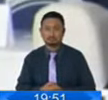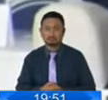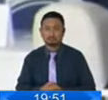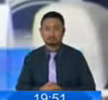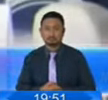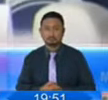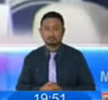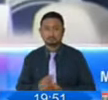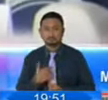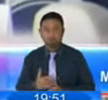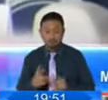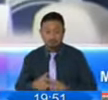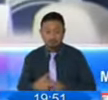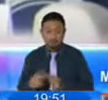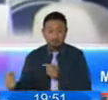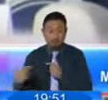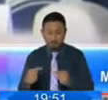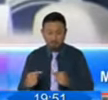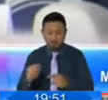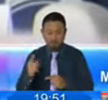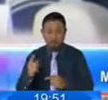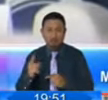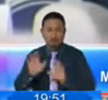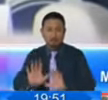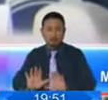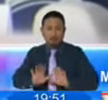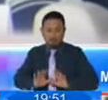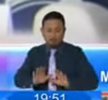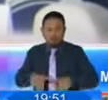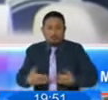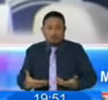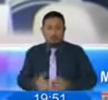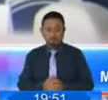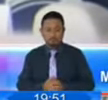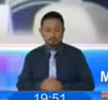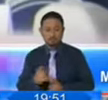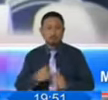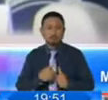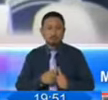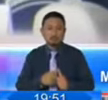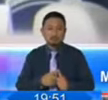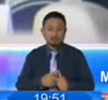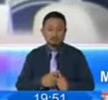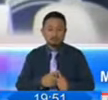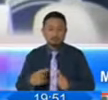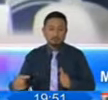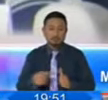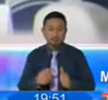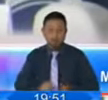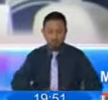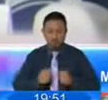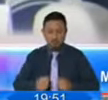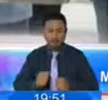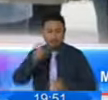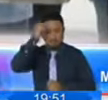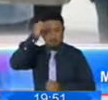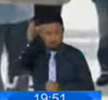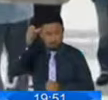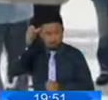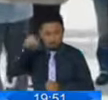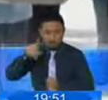Cuando una pelea está por estallar, el primer paso para alejarse de esa peligrosa línea lo debe dar el lado más fuerte e inteligente.